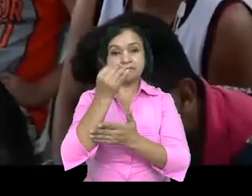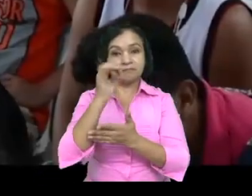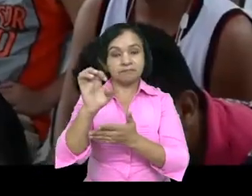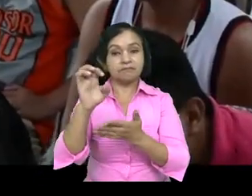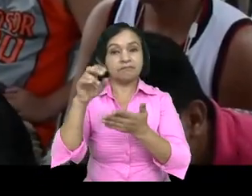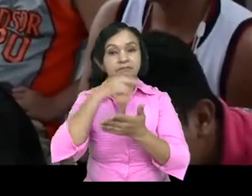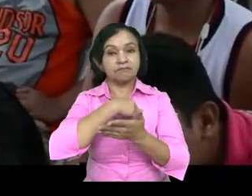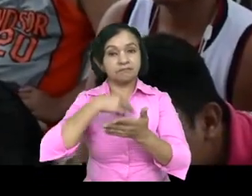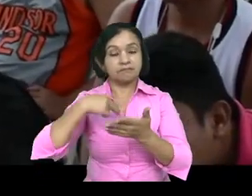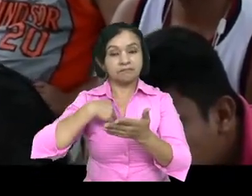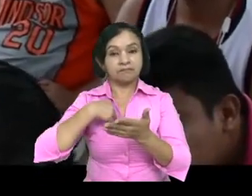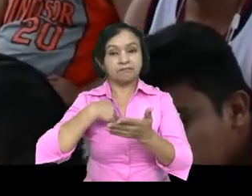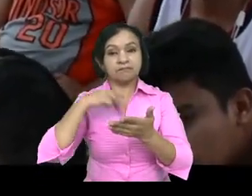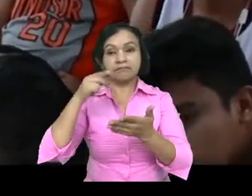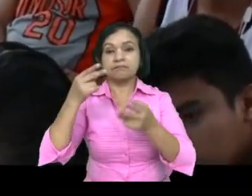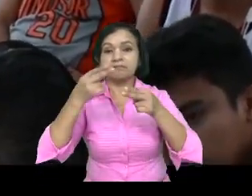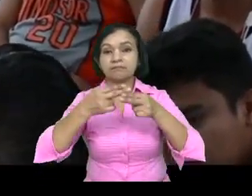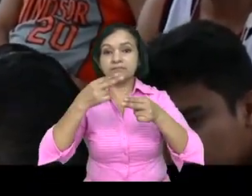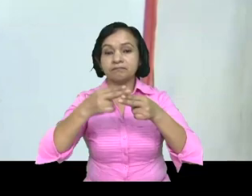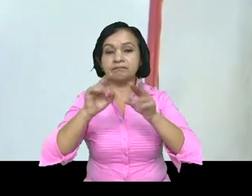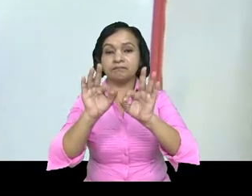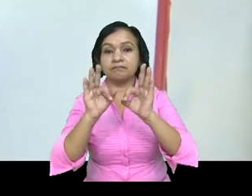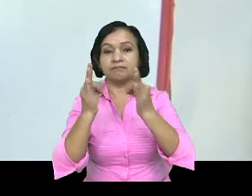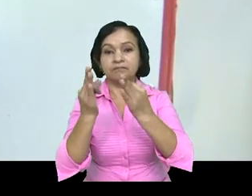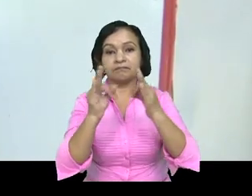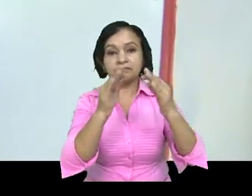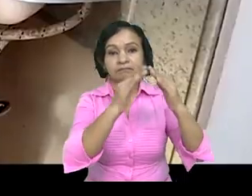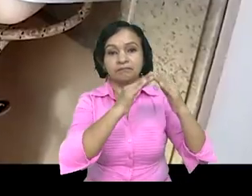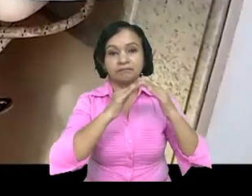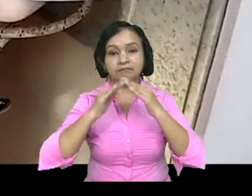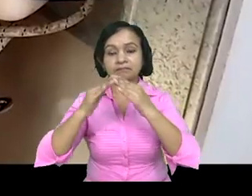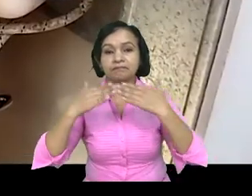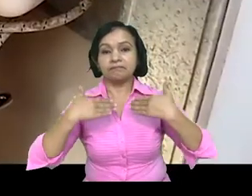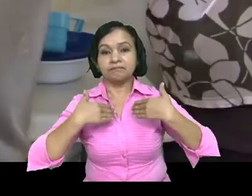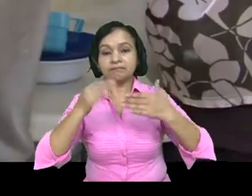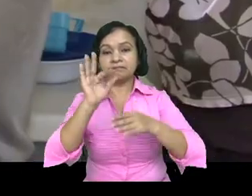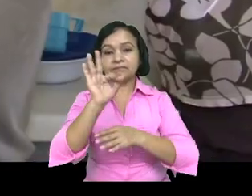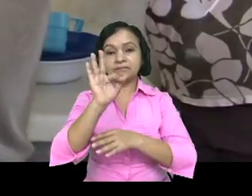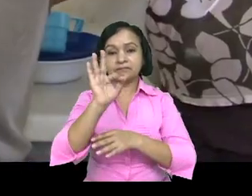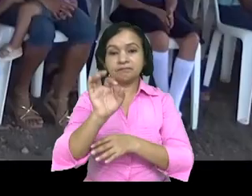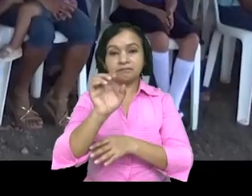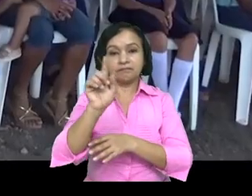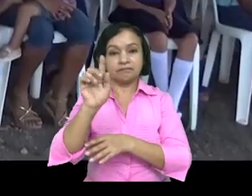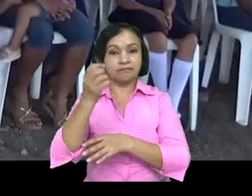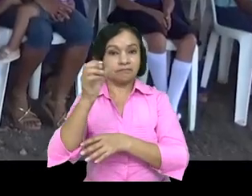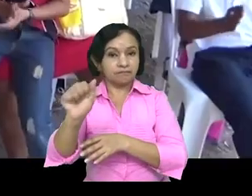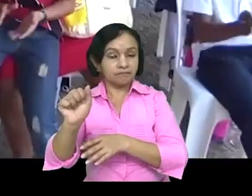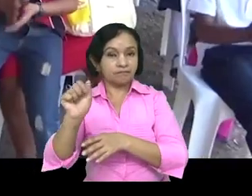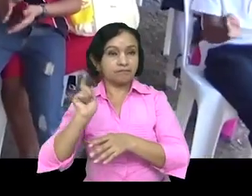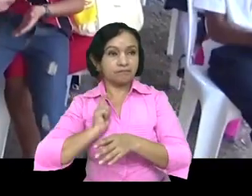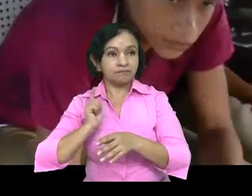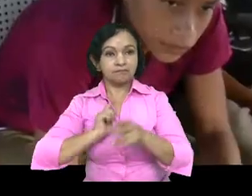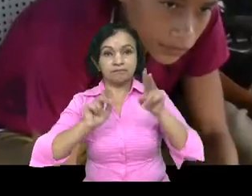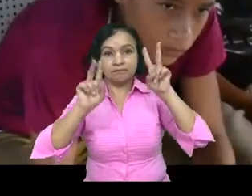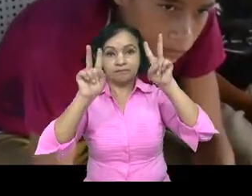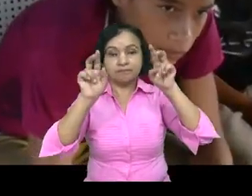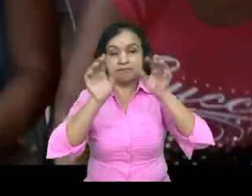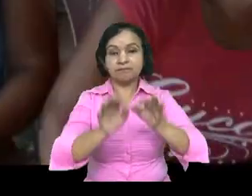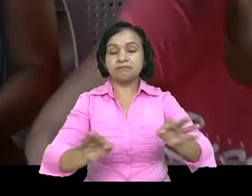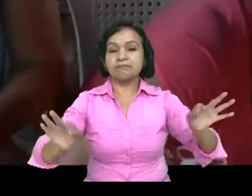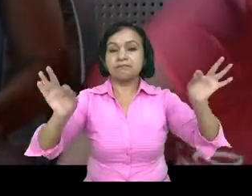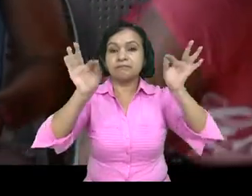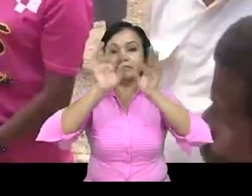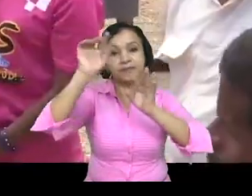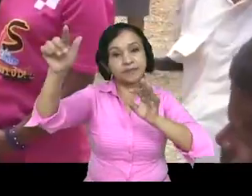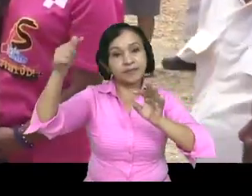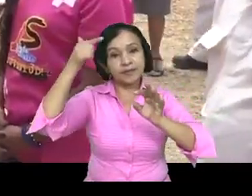estrategia metodológica denominada Familias y Comunidades Saludables FECSA, cumpliendo así con uno de los lemas más importantes del